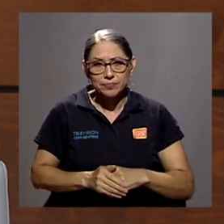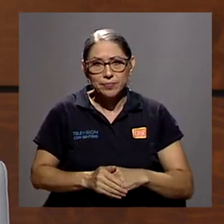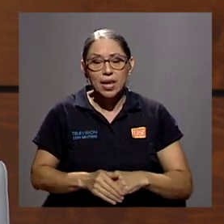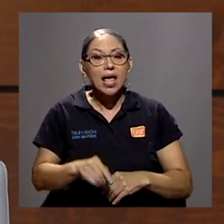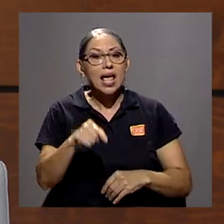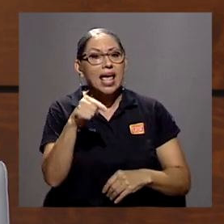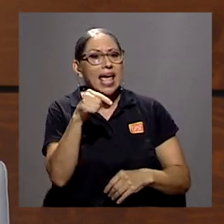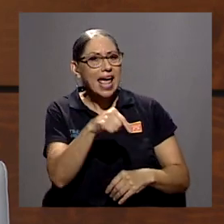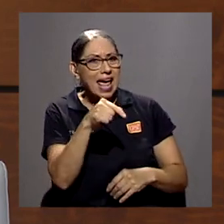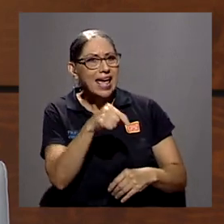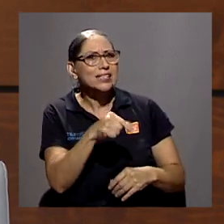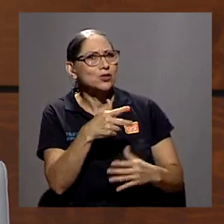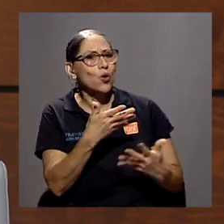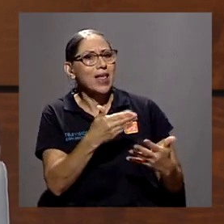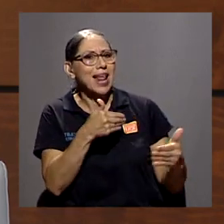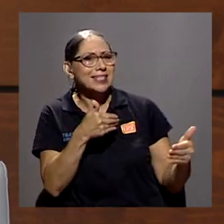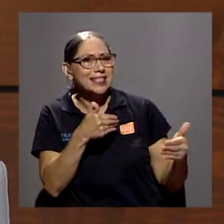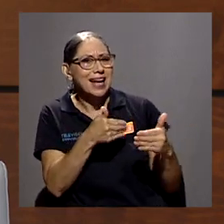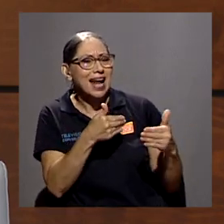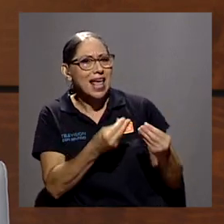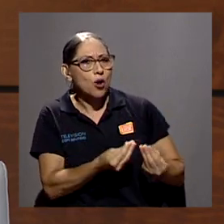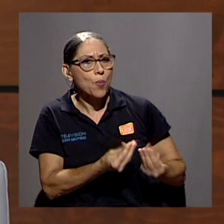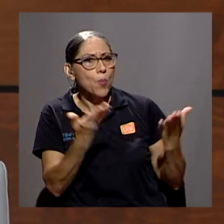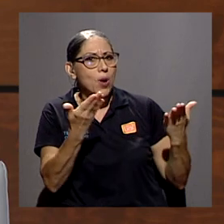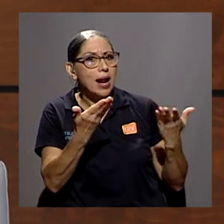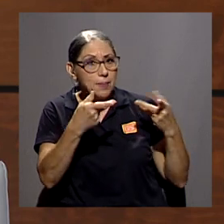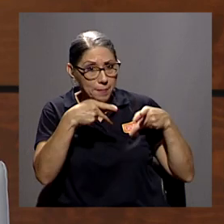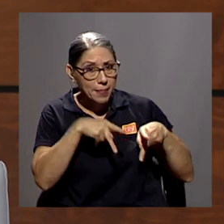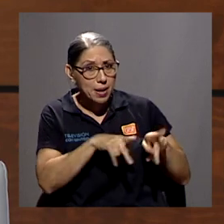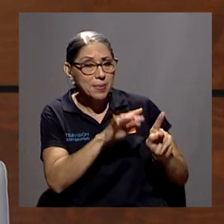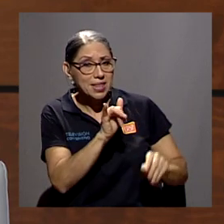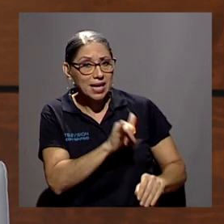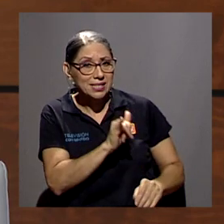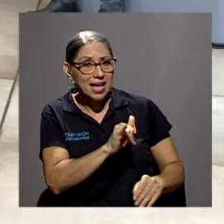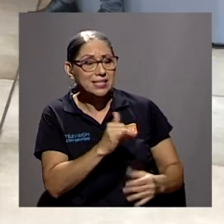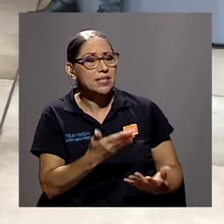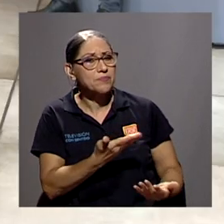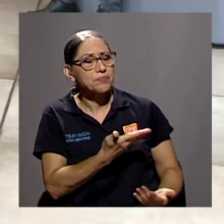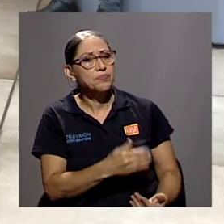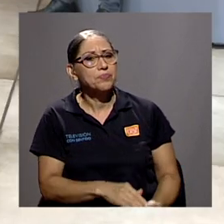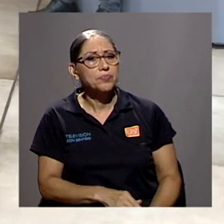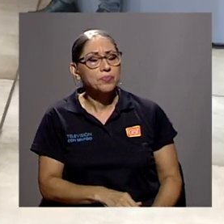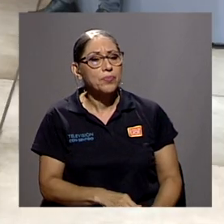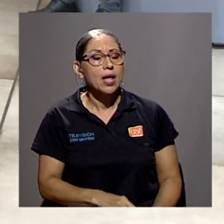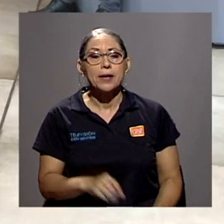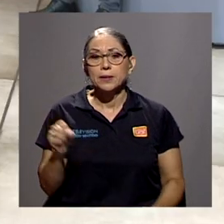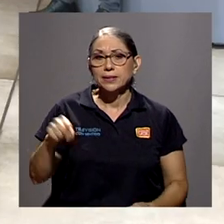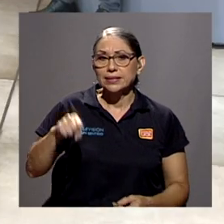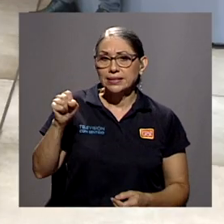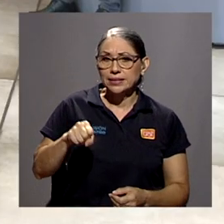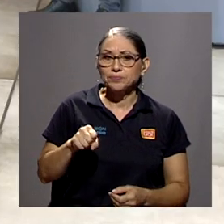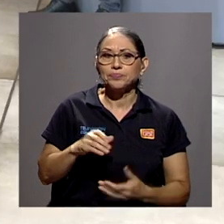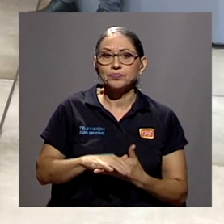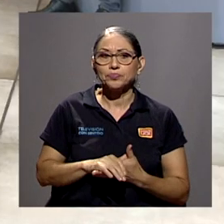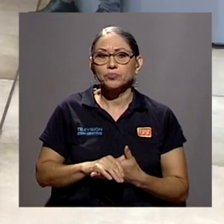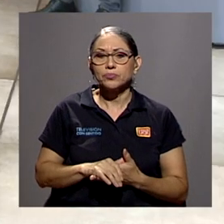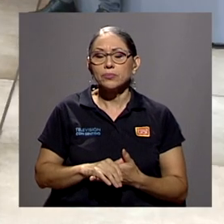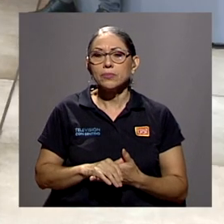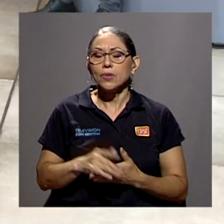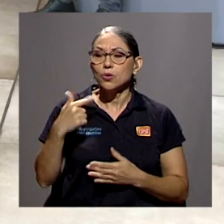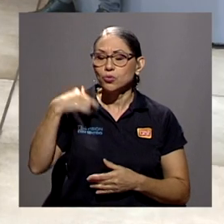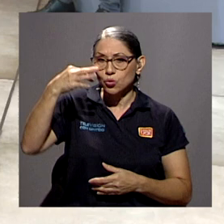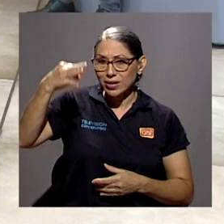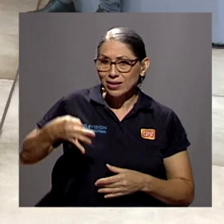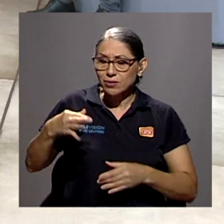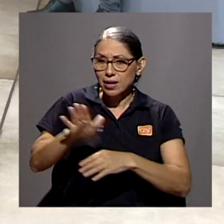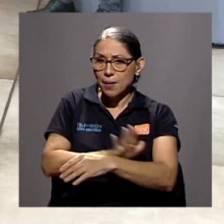la cercanía a lo popular permite que sea así de yonder si definitivamente creo que